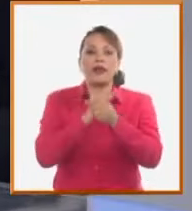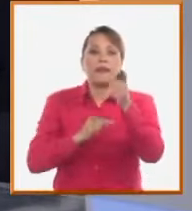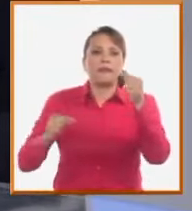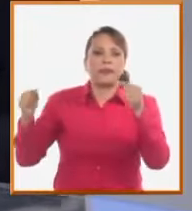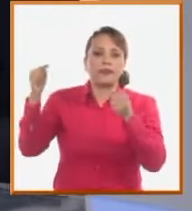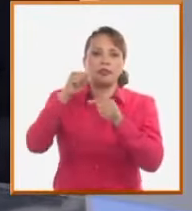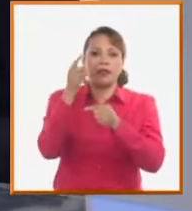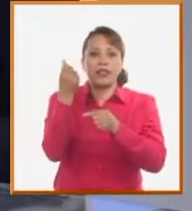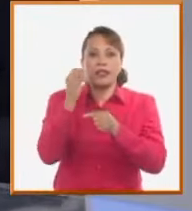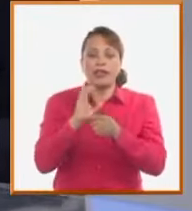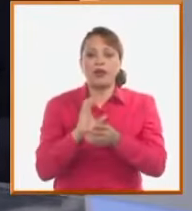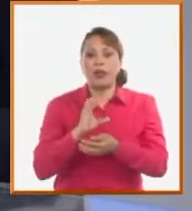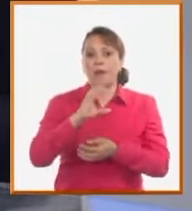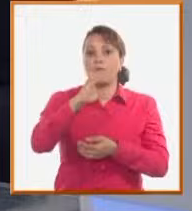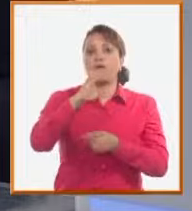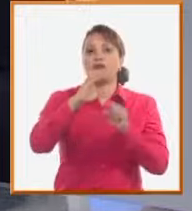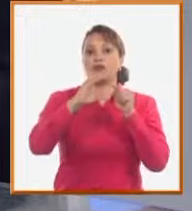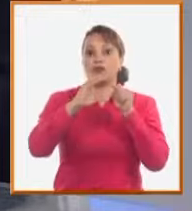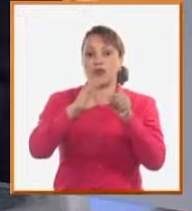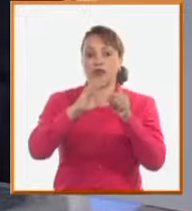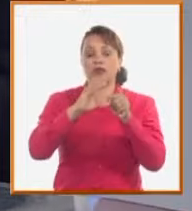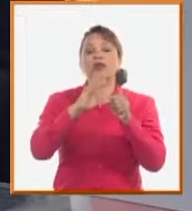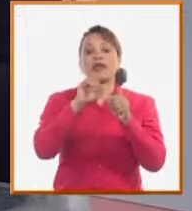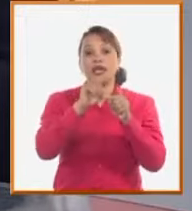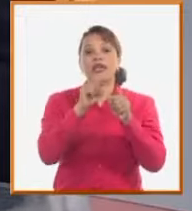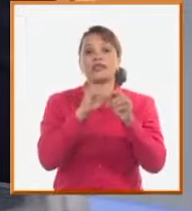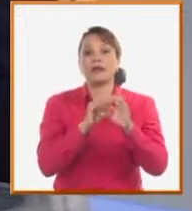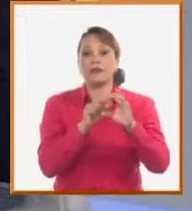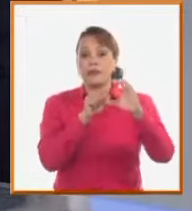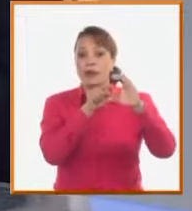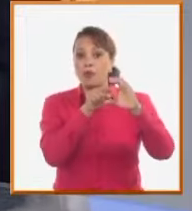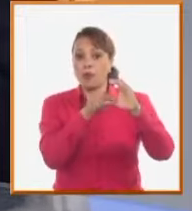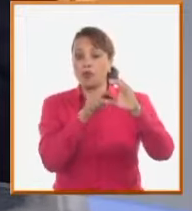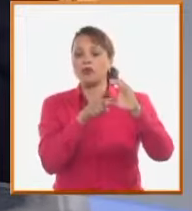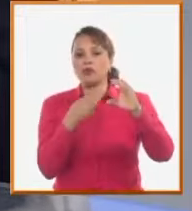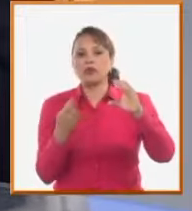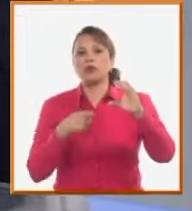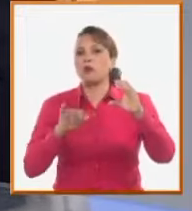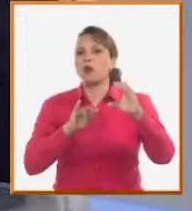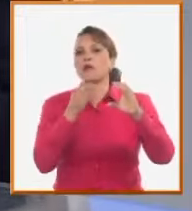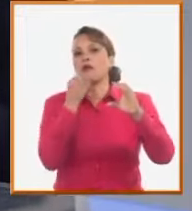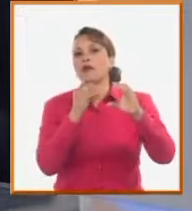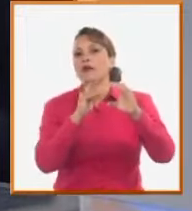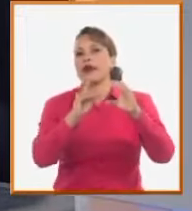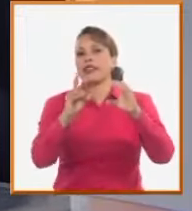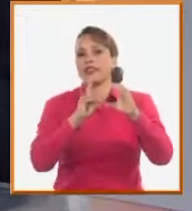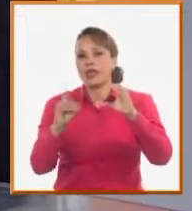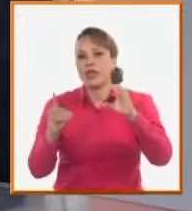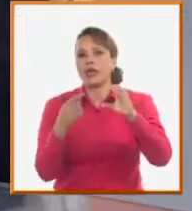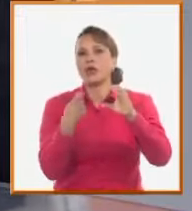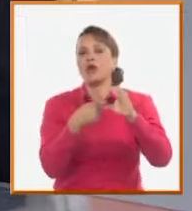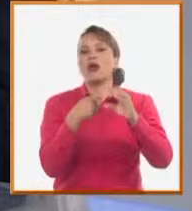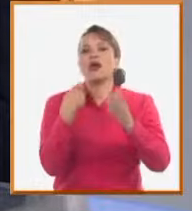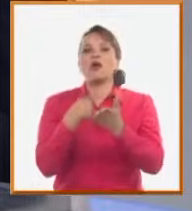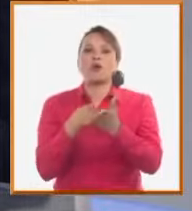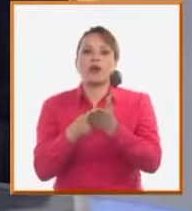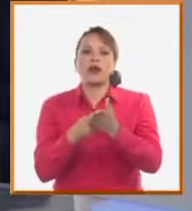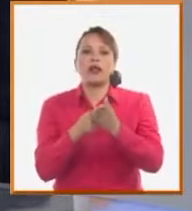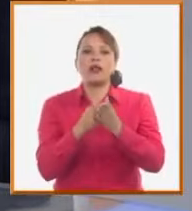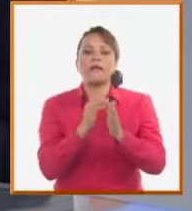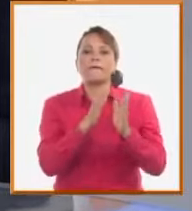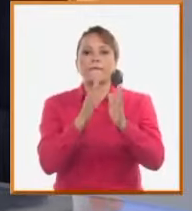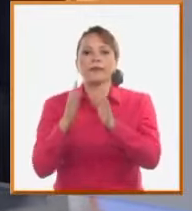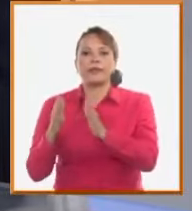al dinero que tiene depositado el asegurado, y ese dinero también le sirve para pagar deudas o plazos